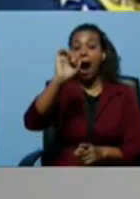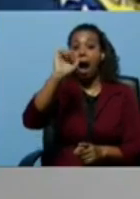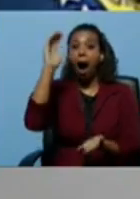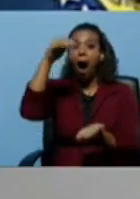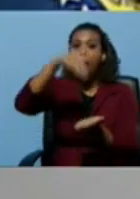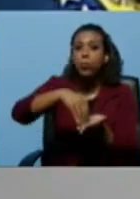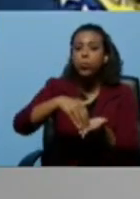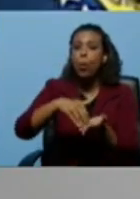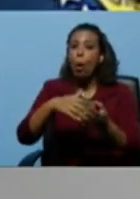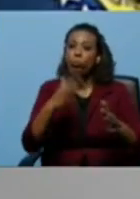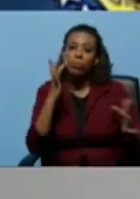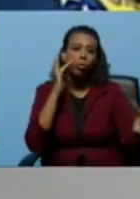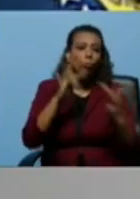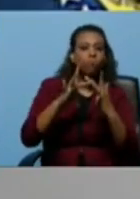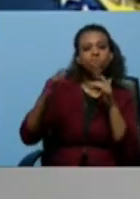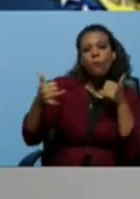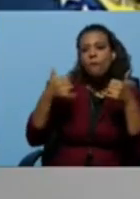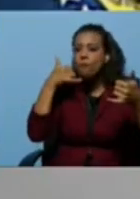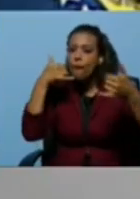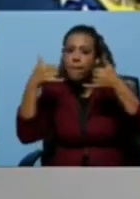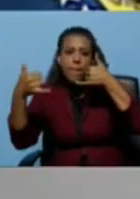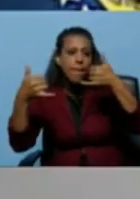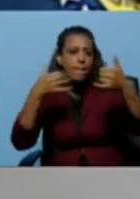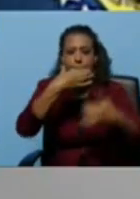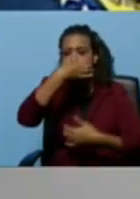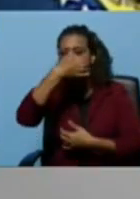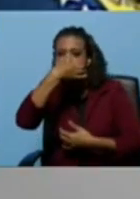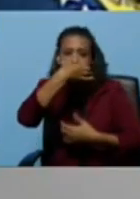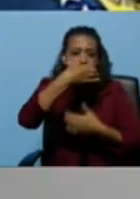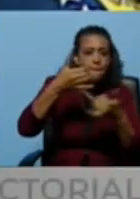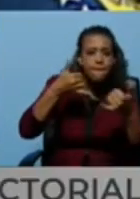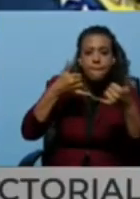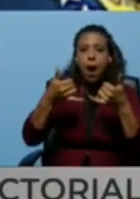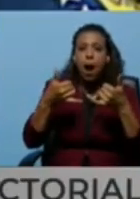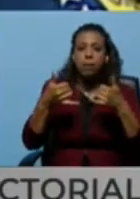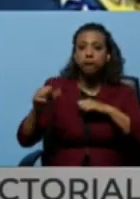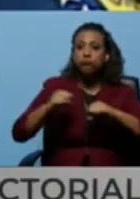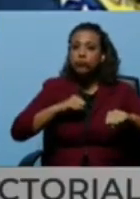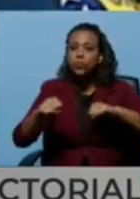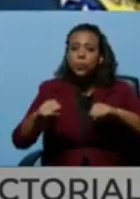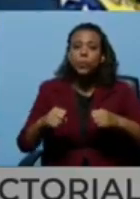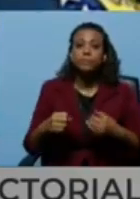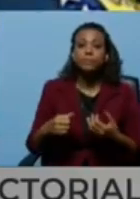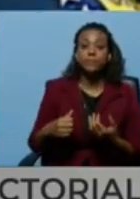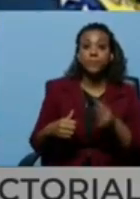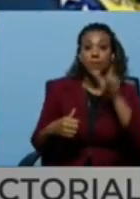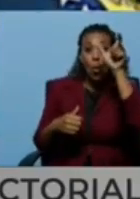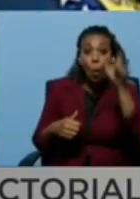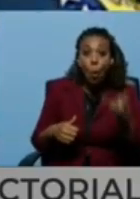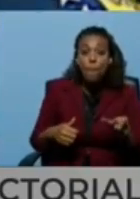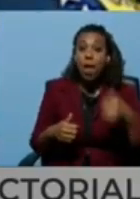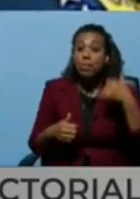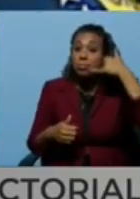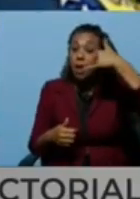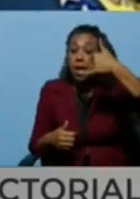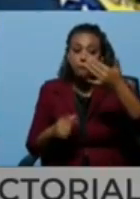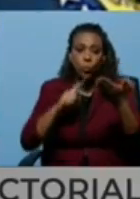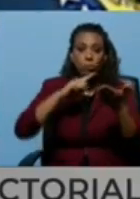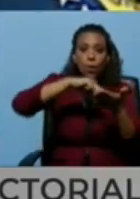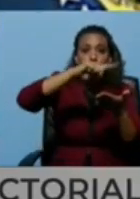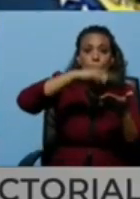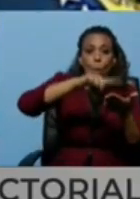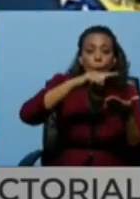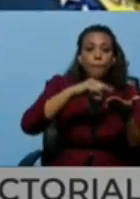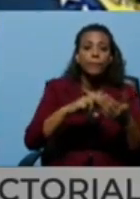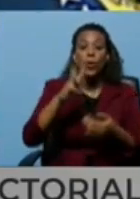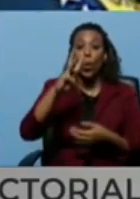Contactos operativos con el Tren de Aragua. Este caballero, en su teléfono,